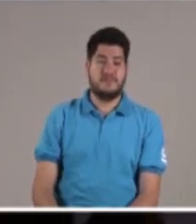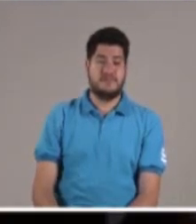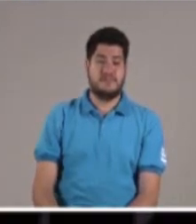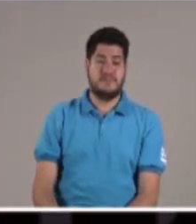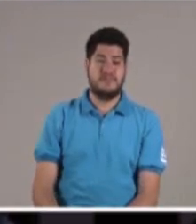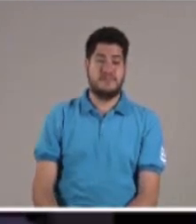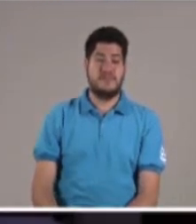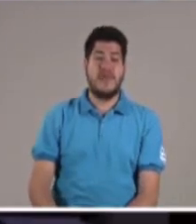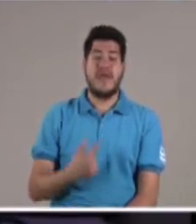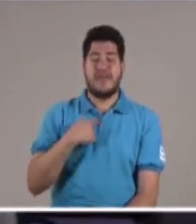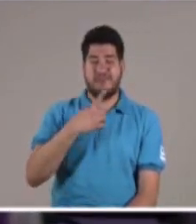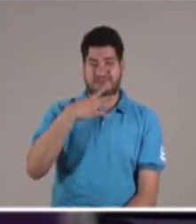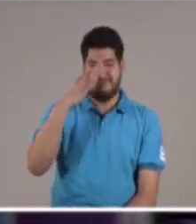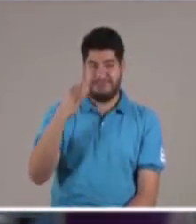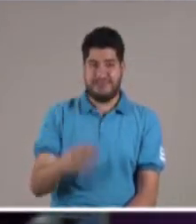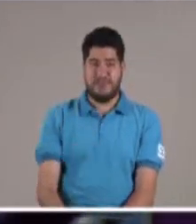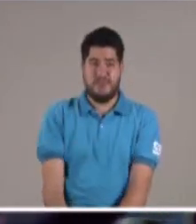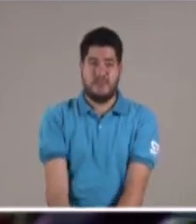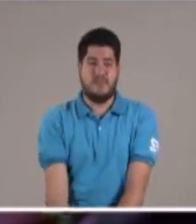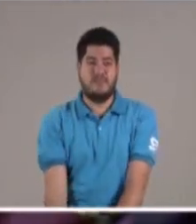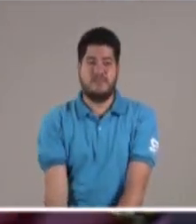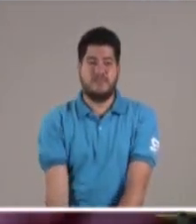yo estoy seguro